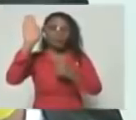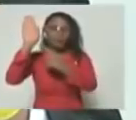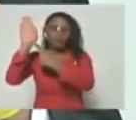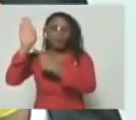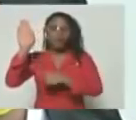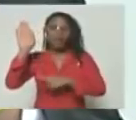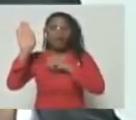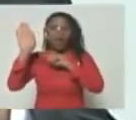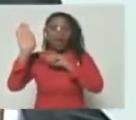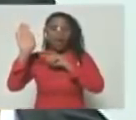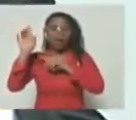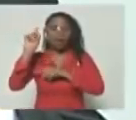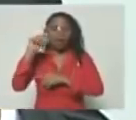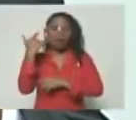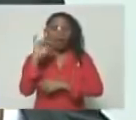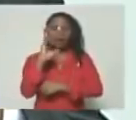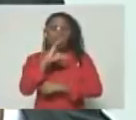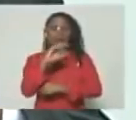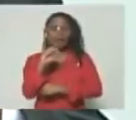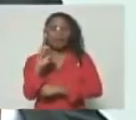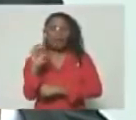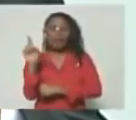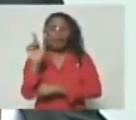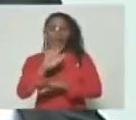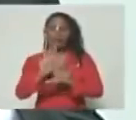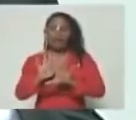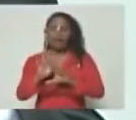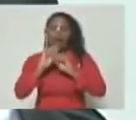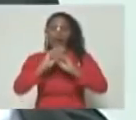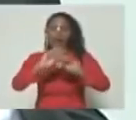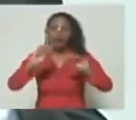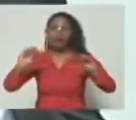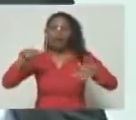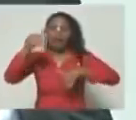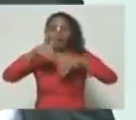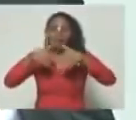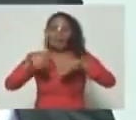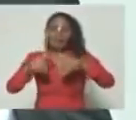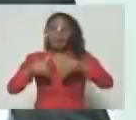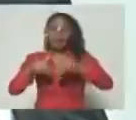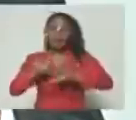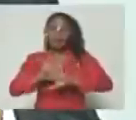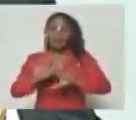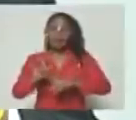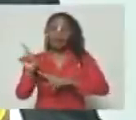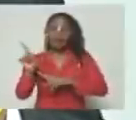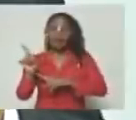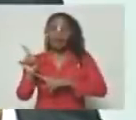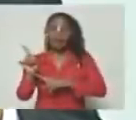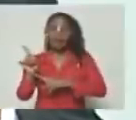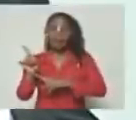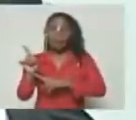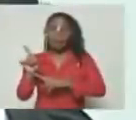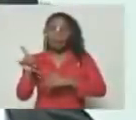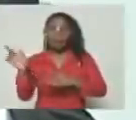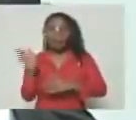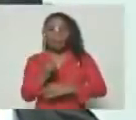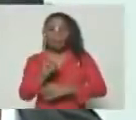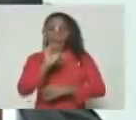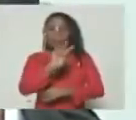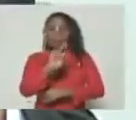CNE designado que ya convocó las elecciones. Estas mega elecciones para el